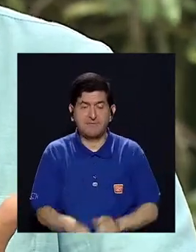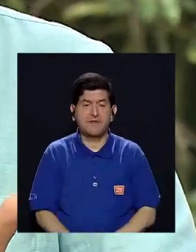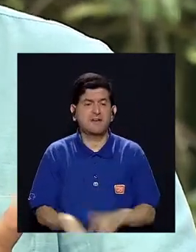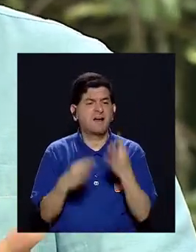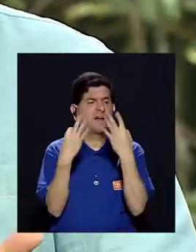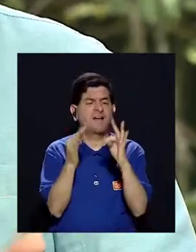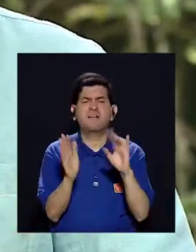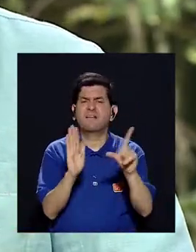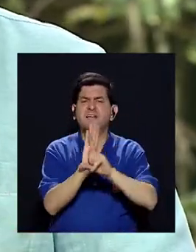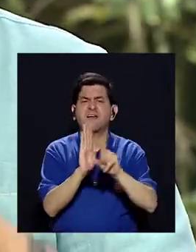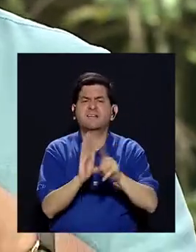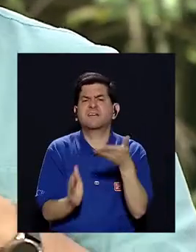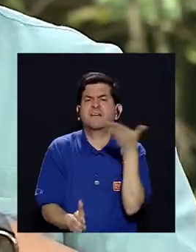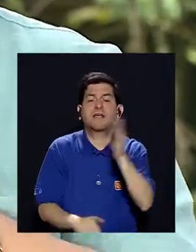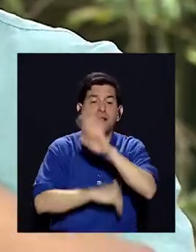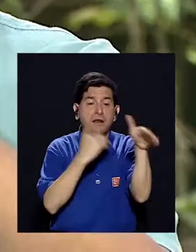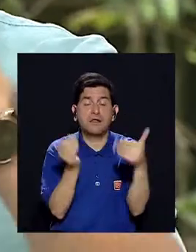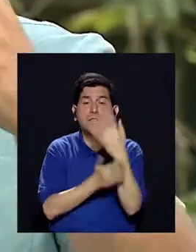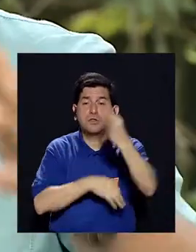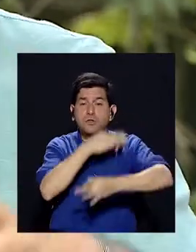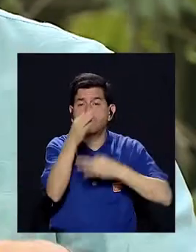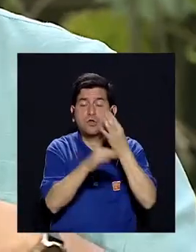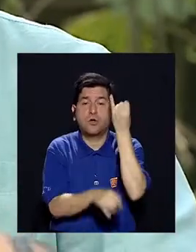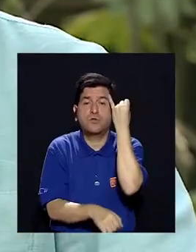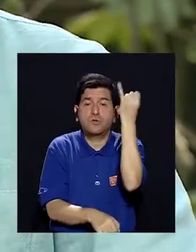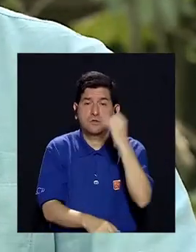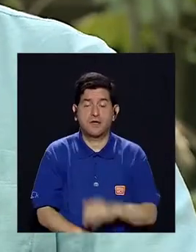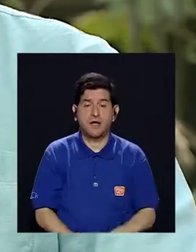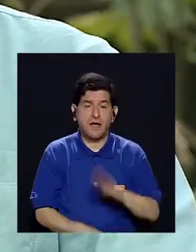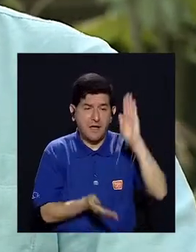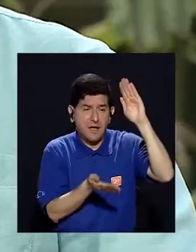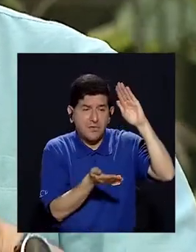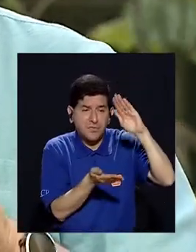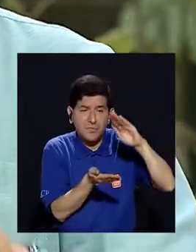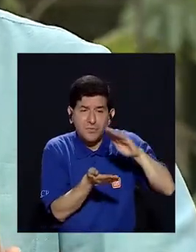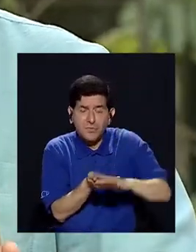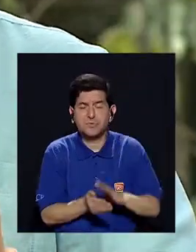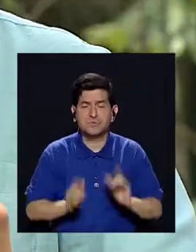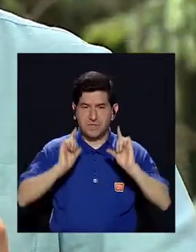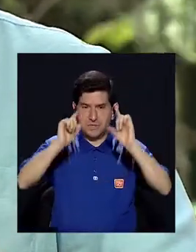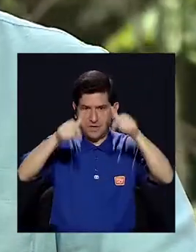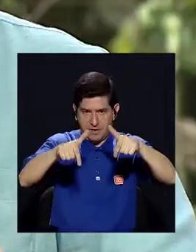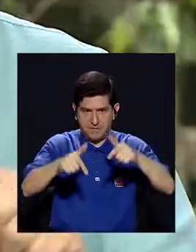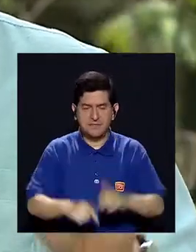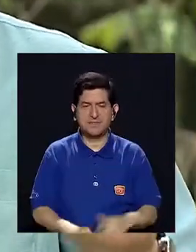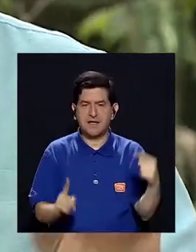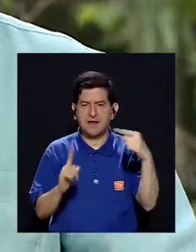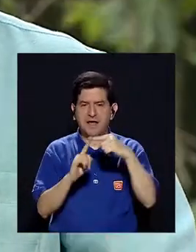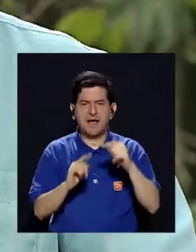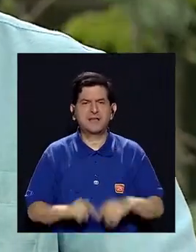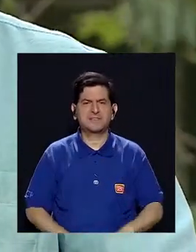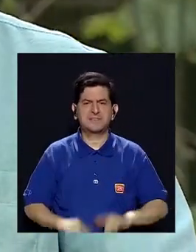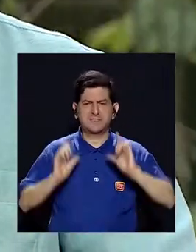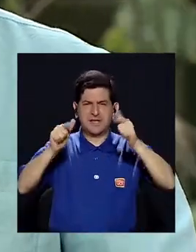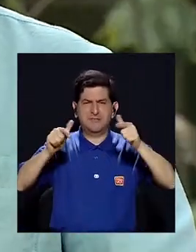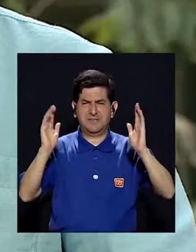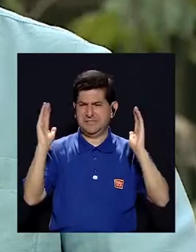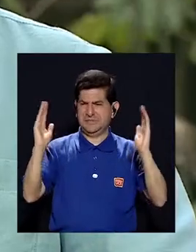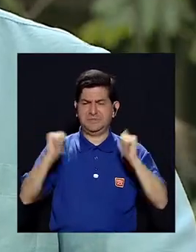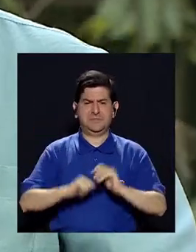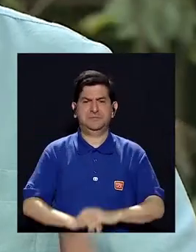¿qué es lo que pretende la ley? ¿Qué es lo que pretende todo este tipo de iniciativas? Reducir la cantidad de residuos que llega a los rellenos